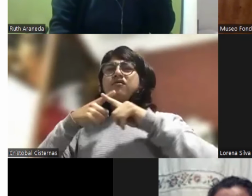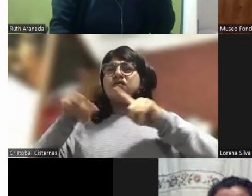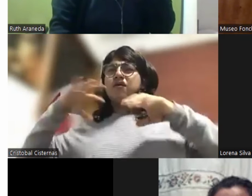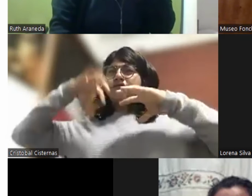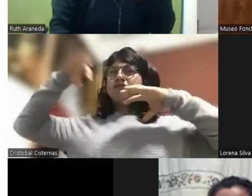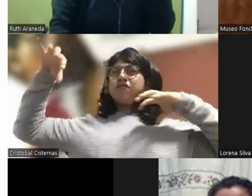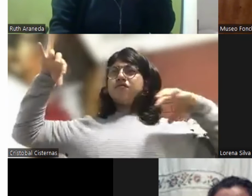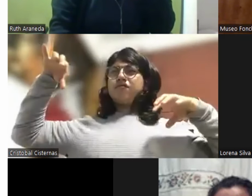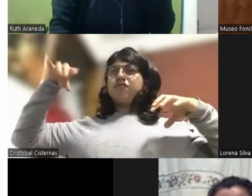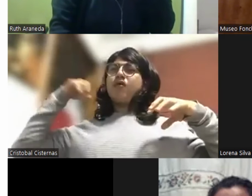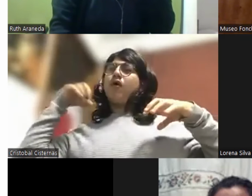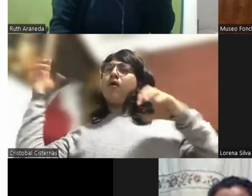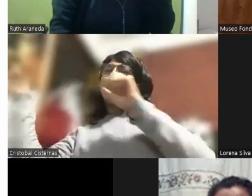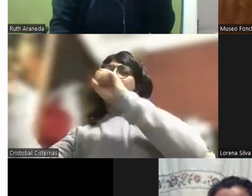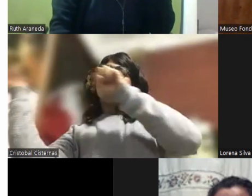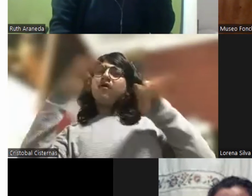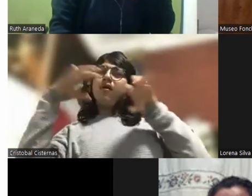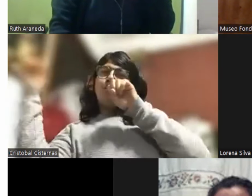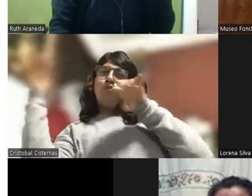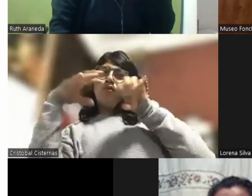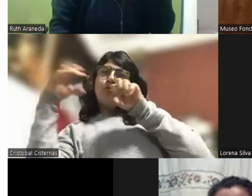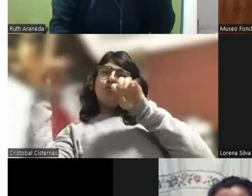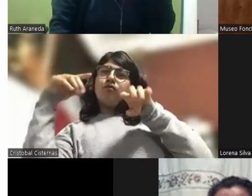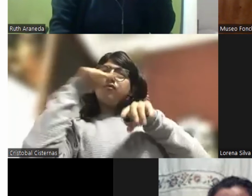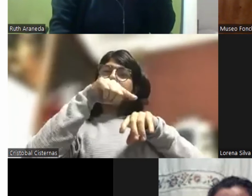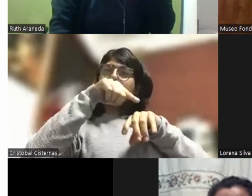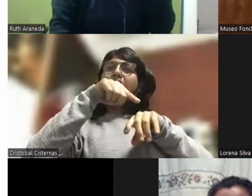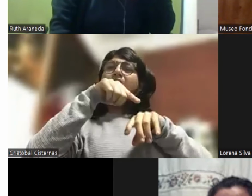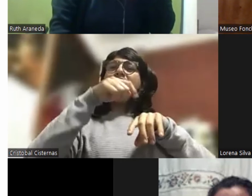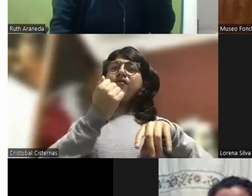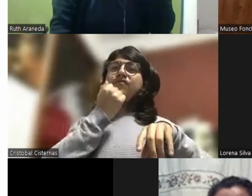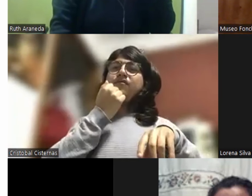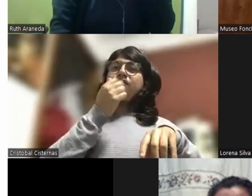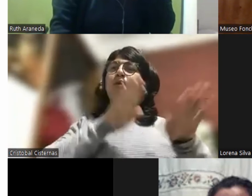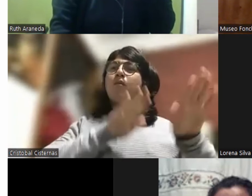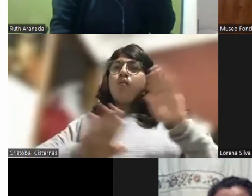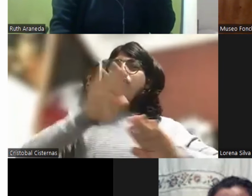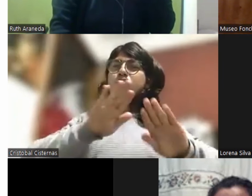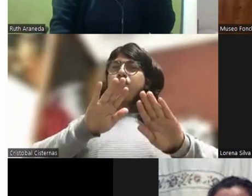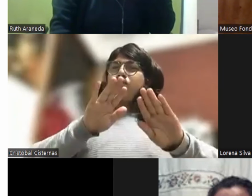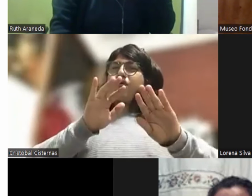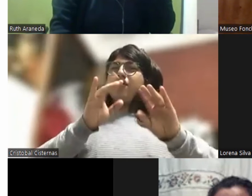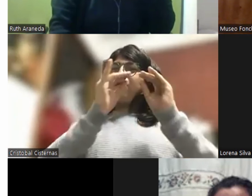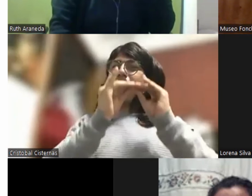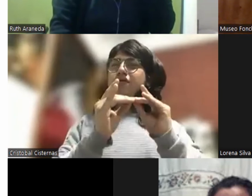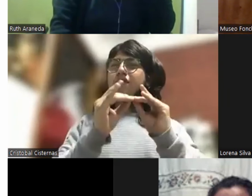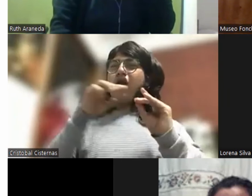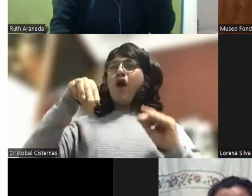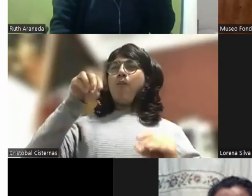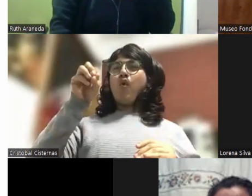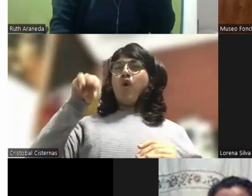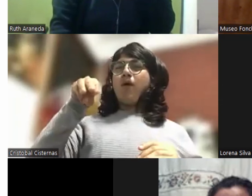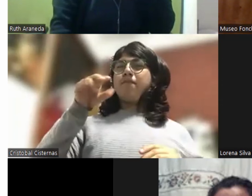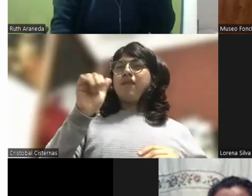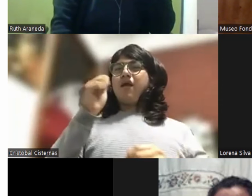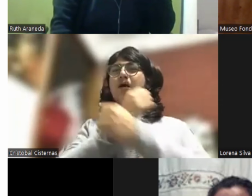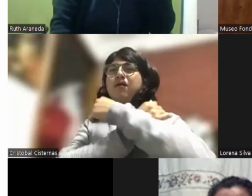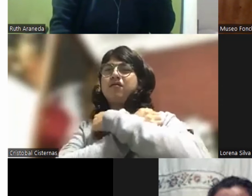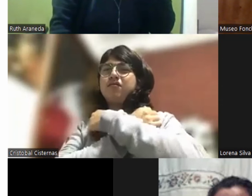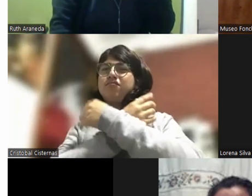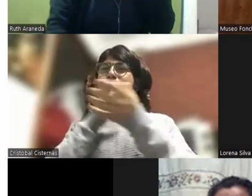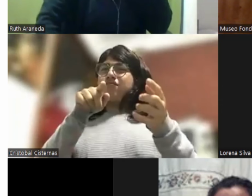técnica de momificación era muy distinta. Entonces eso se enseñó y también cuidaron